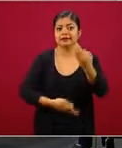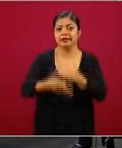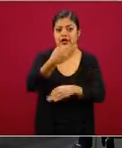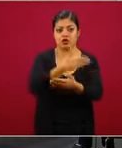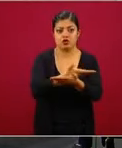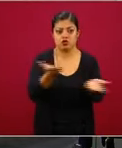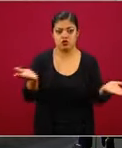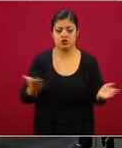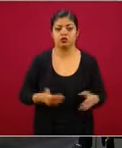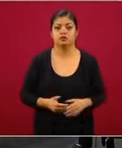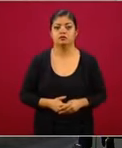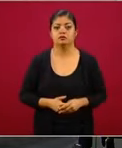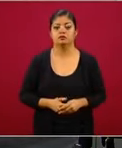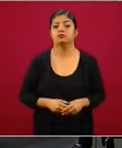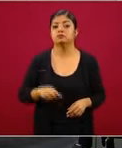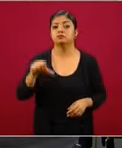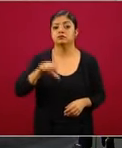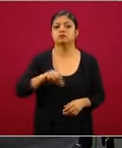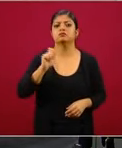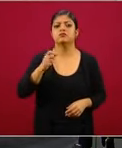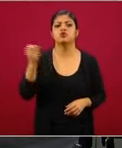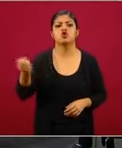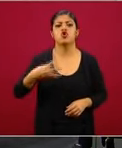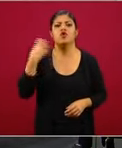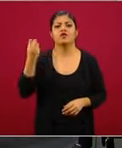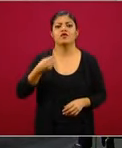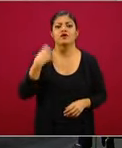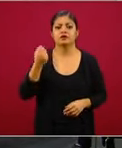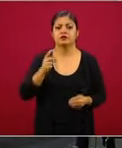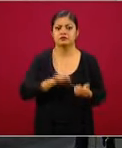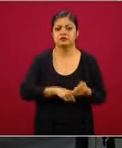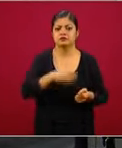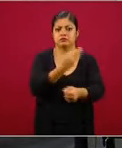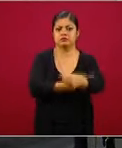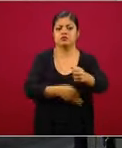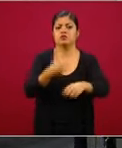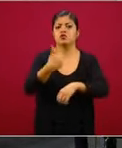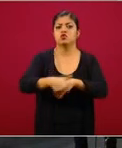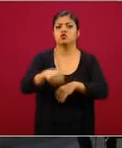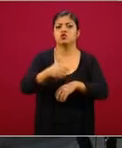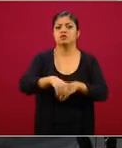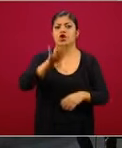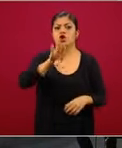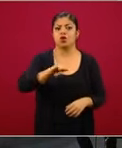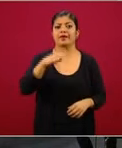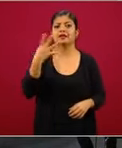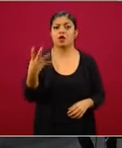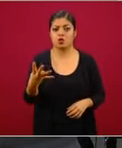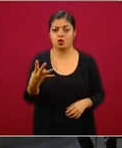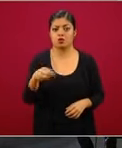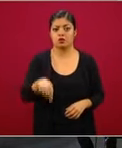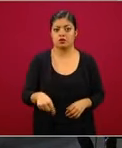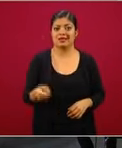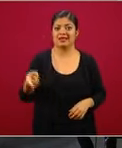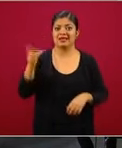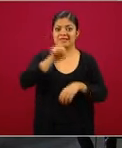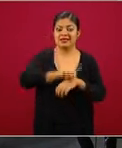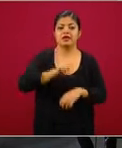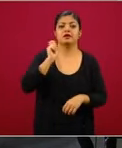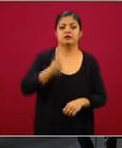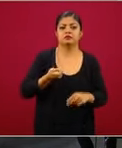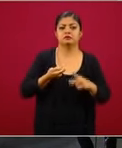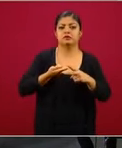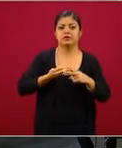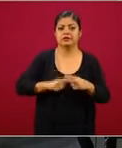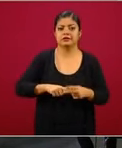todos. Estamos en la conferencia vespertina número 94 y el día de hoy estamos